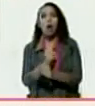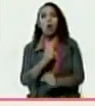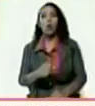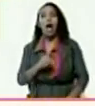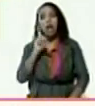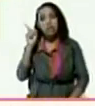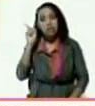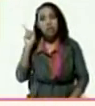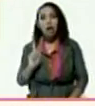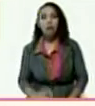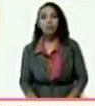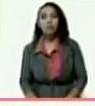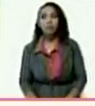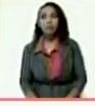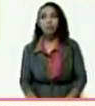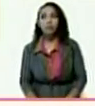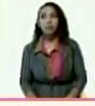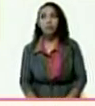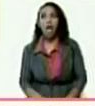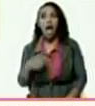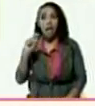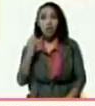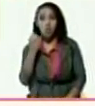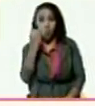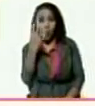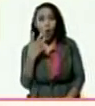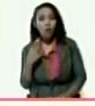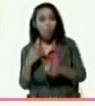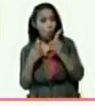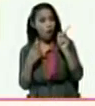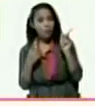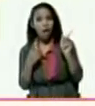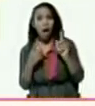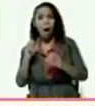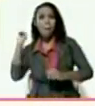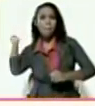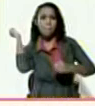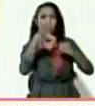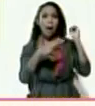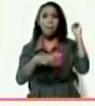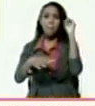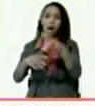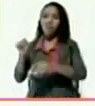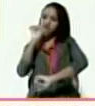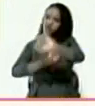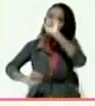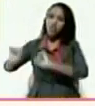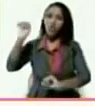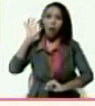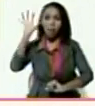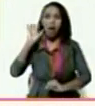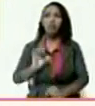allá. Aquí están unos cuantos que estuvieron allá lanzando piedras, defendiendo la patria.